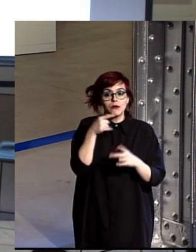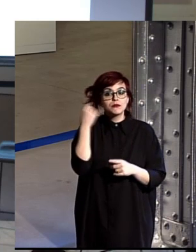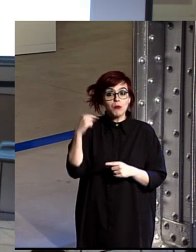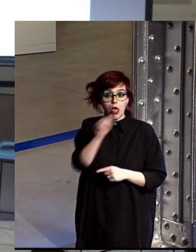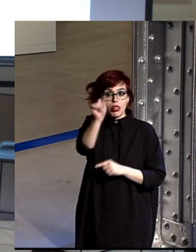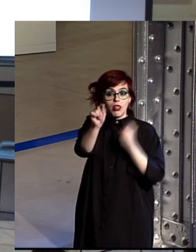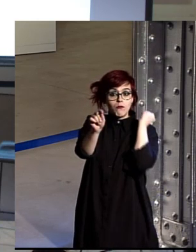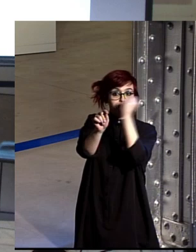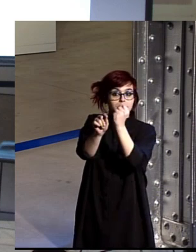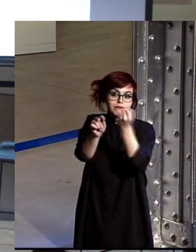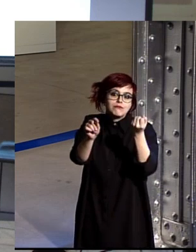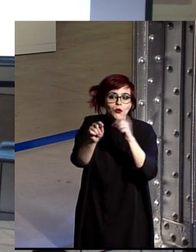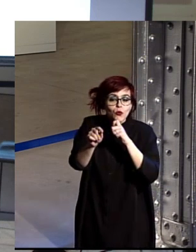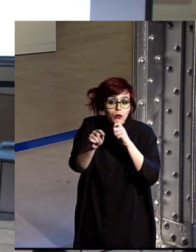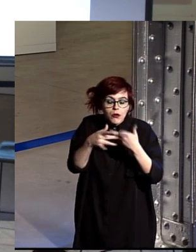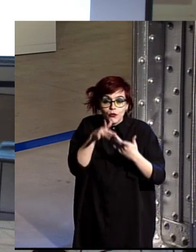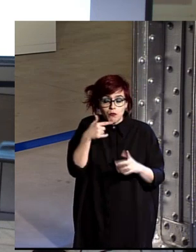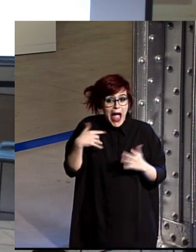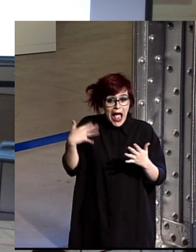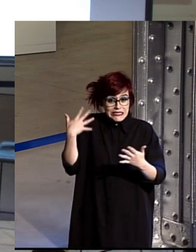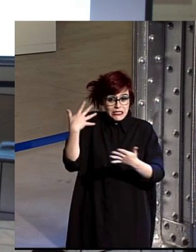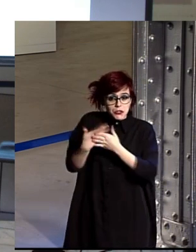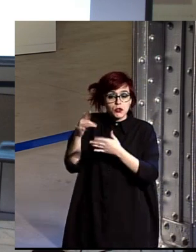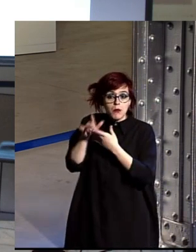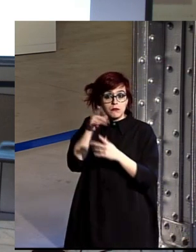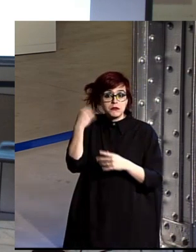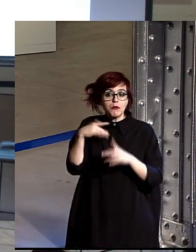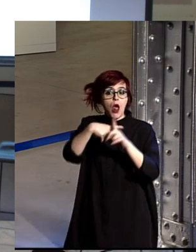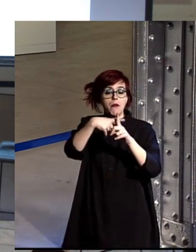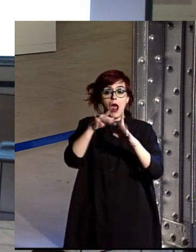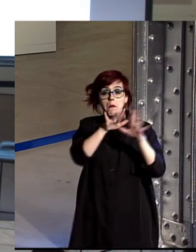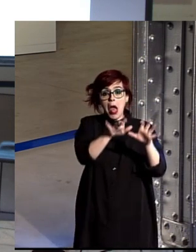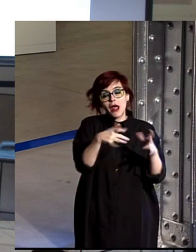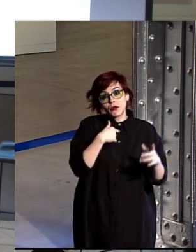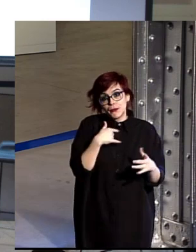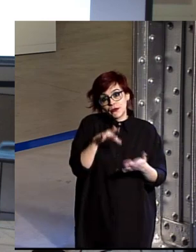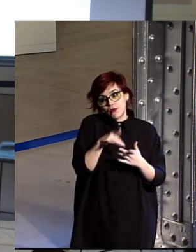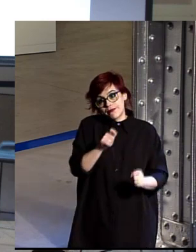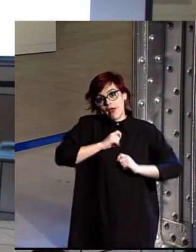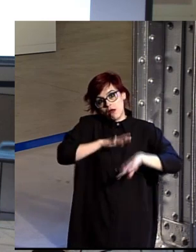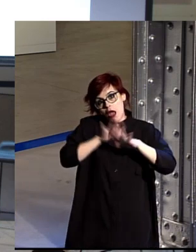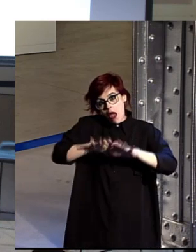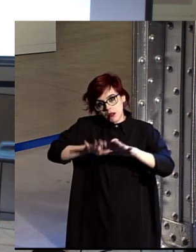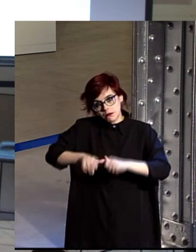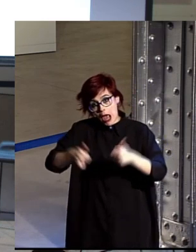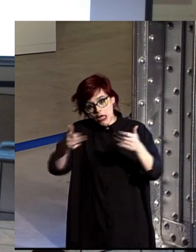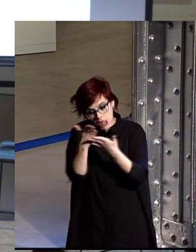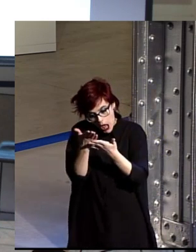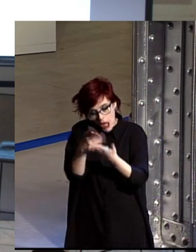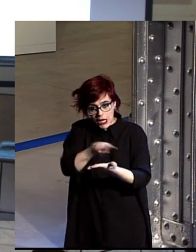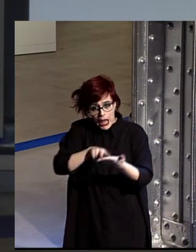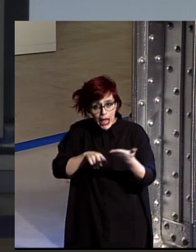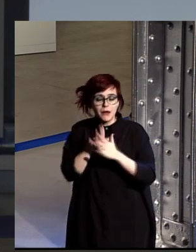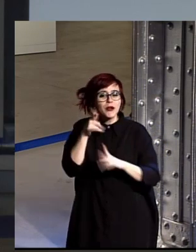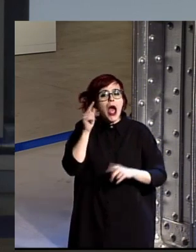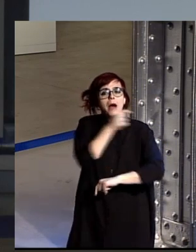quieres vacunar. Y claro, a mí me tocó. Yo hasta entonces estábamos todos aquí al mismo nivel. Aquí me tocó aprender un poquito más a mí. Las vacunas siempre hay que